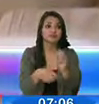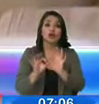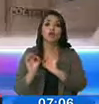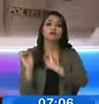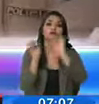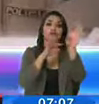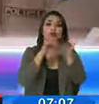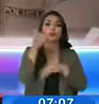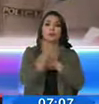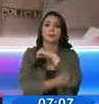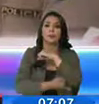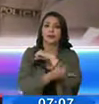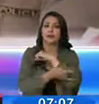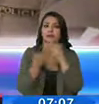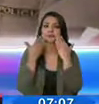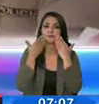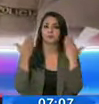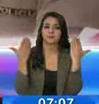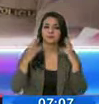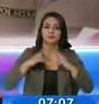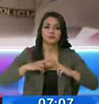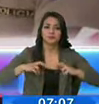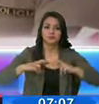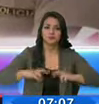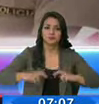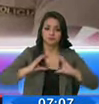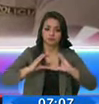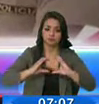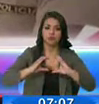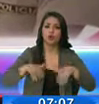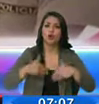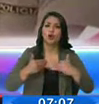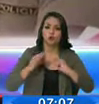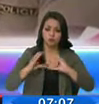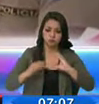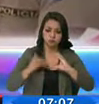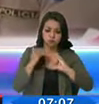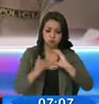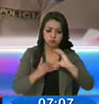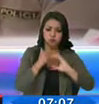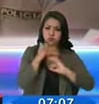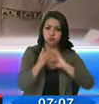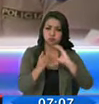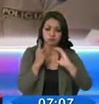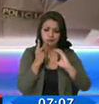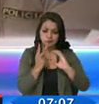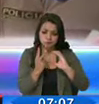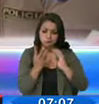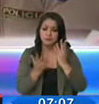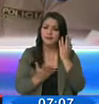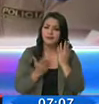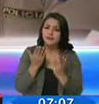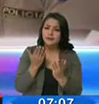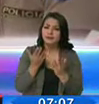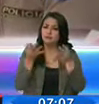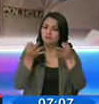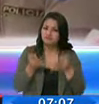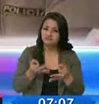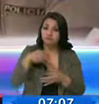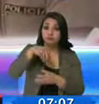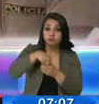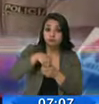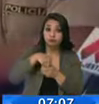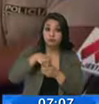país. Tomando en consideración la estructura de los paquetes, cómo están empaquetados, y de acuerdo a eso podríamos determinar si es para